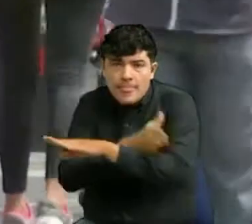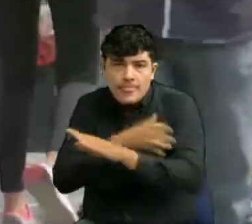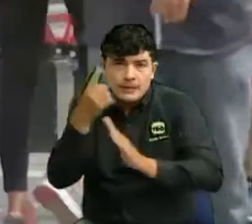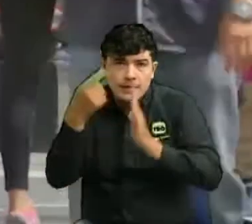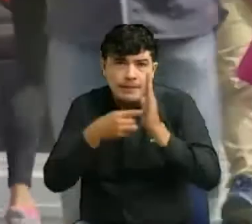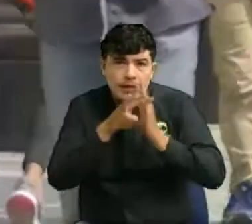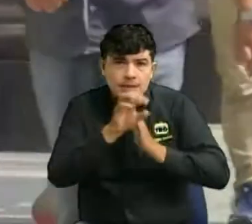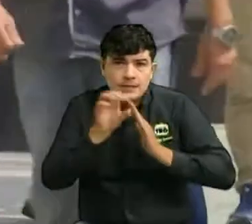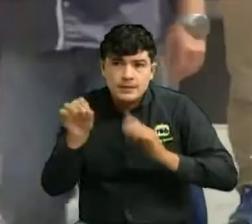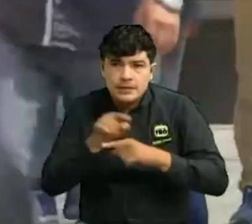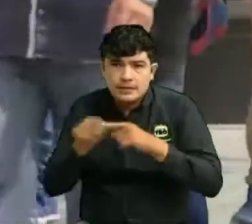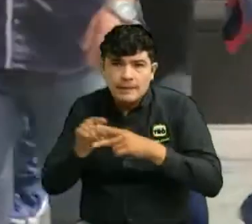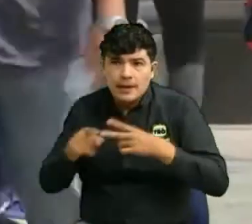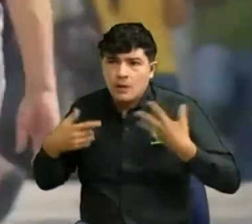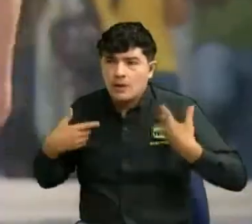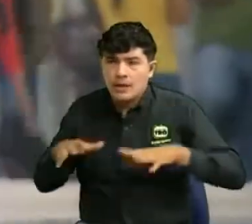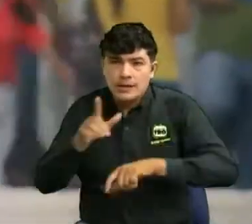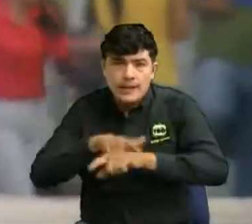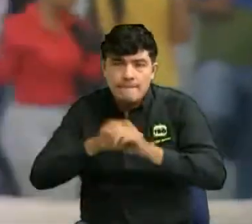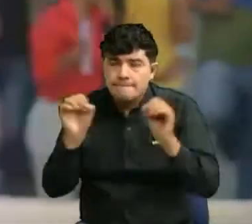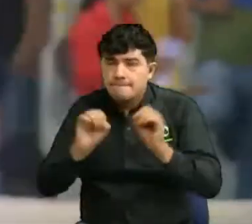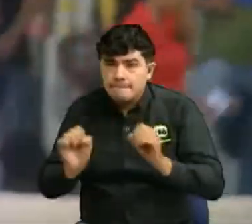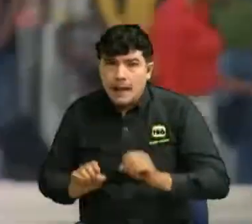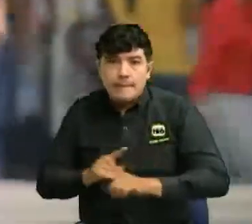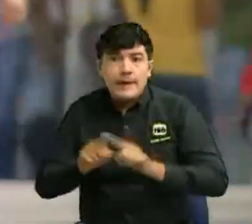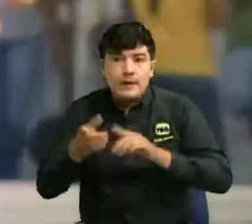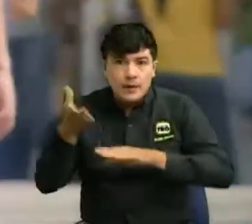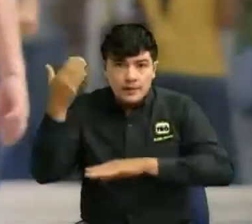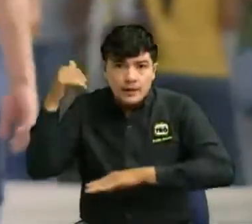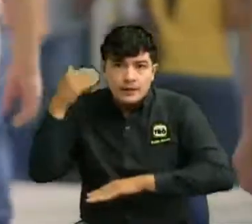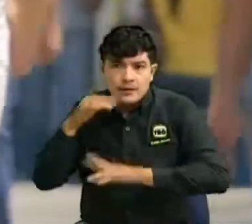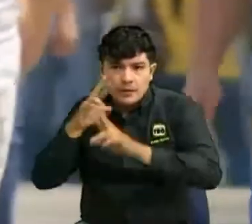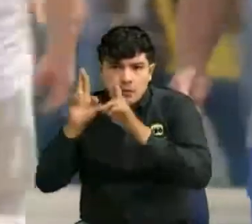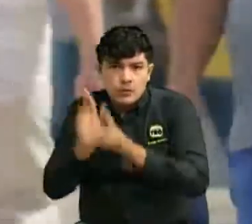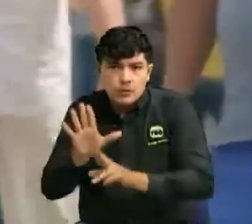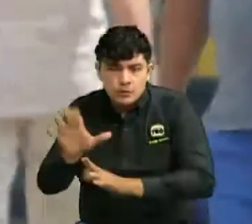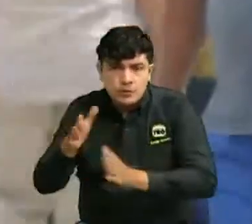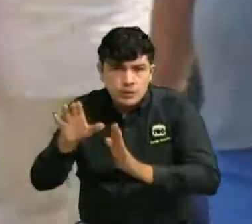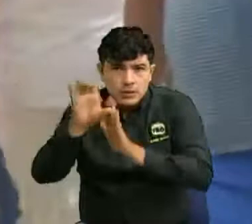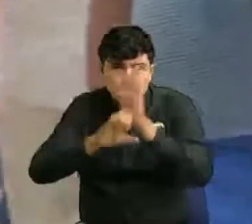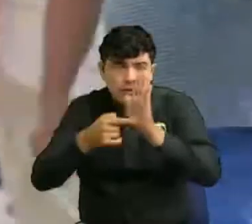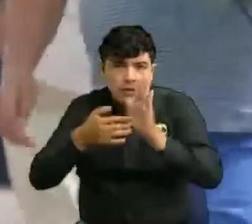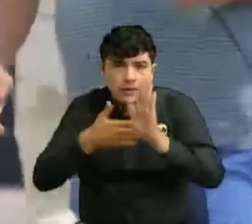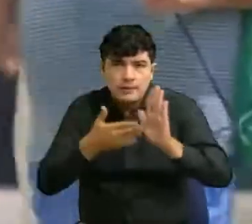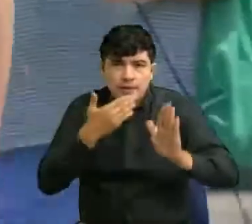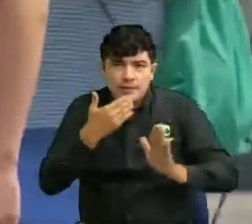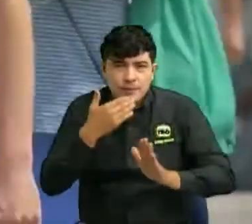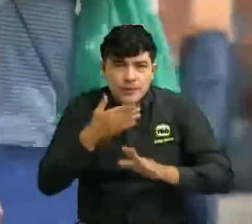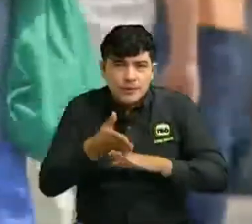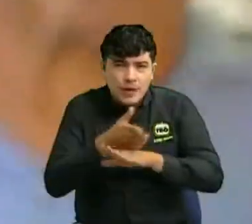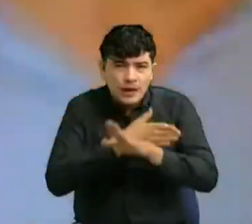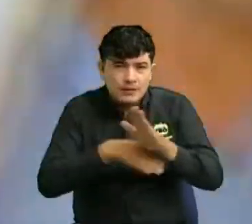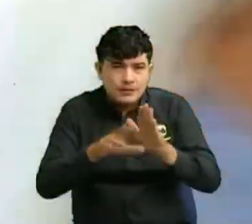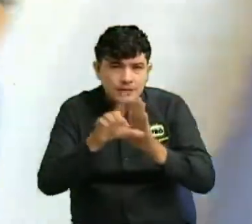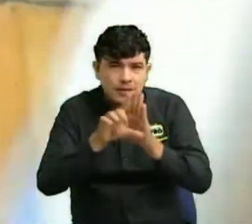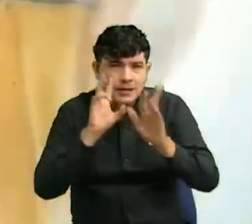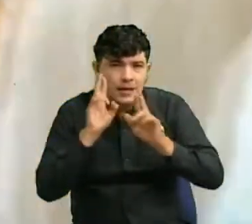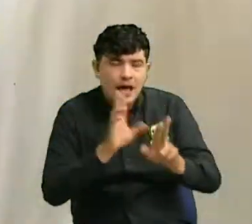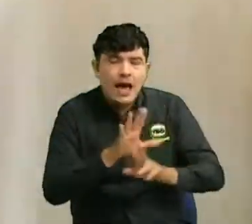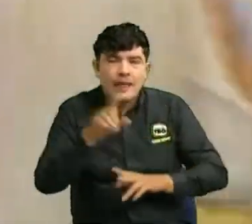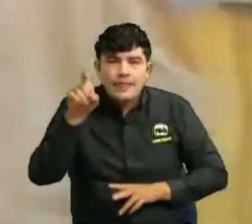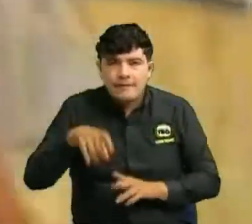1.300 semanas en cualquier tiempo, pero acreditó el cumplimiento de requisitos con una ley anterior, hay